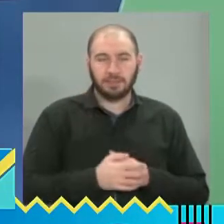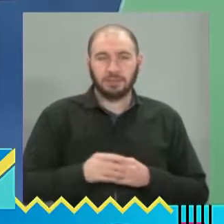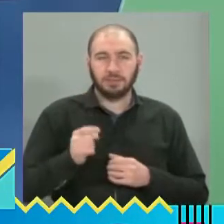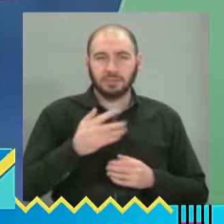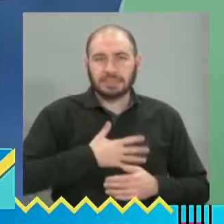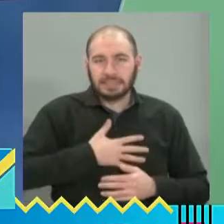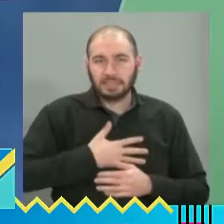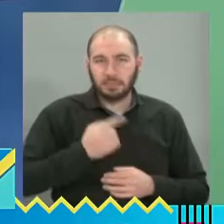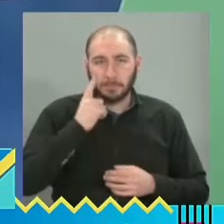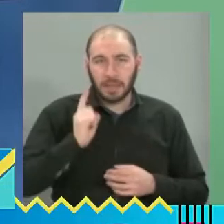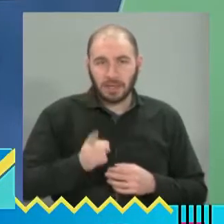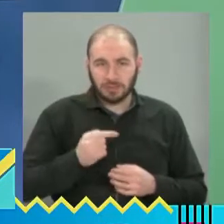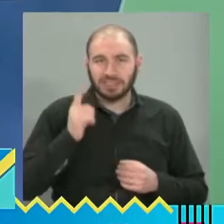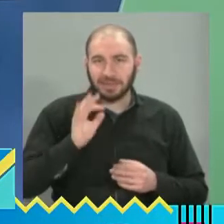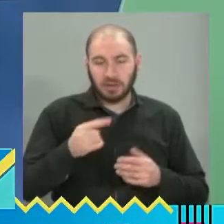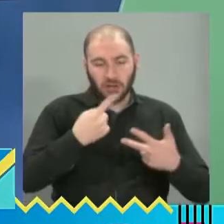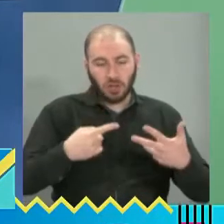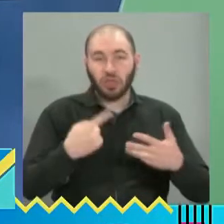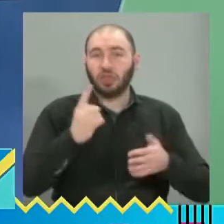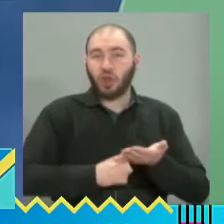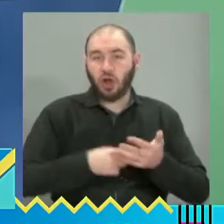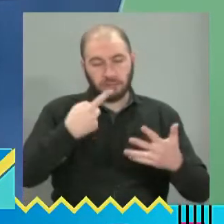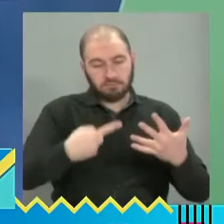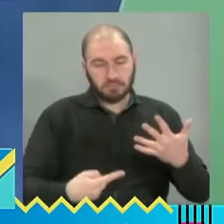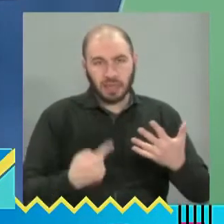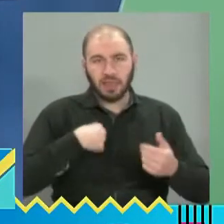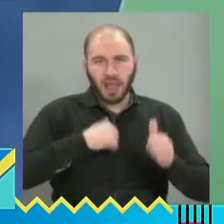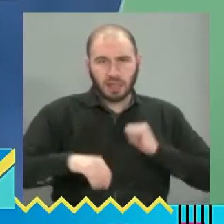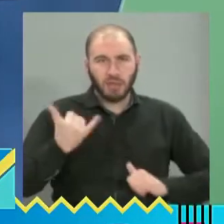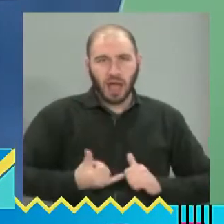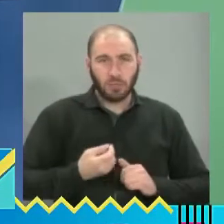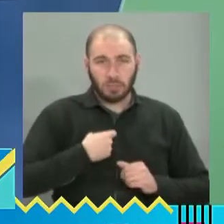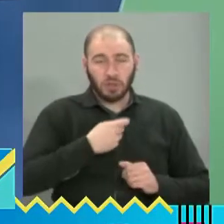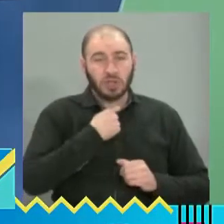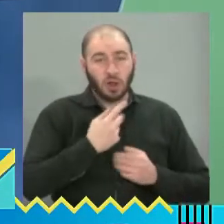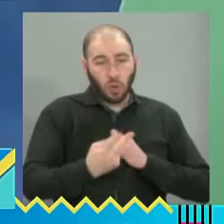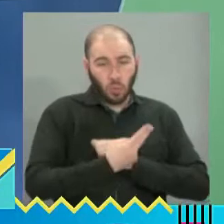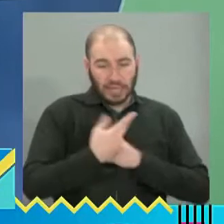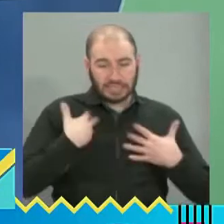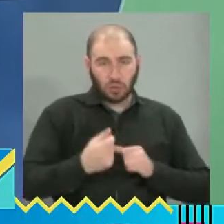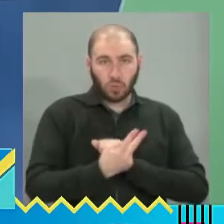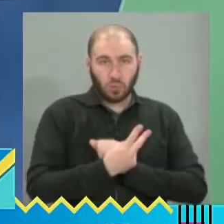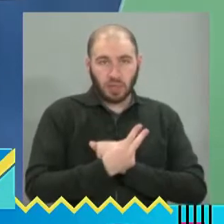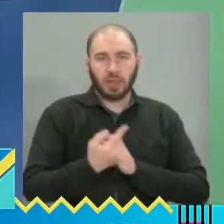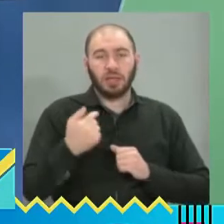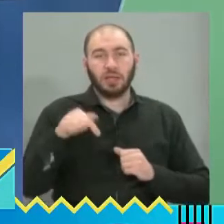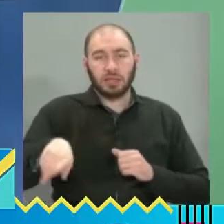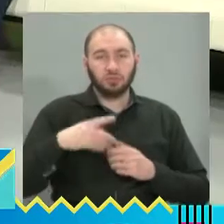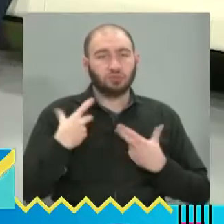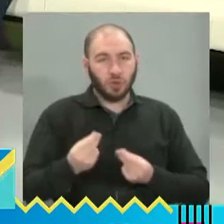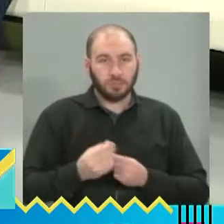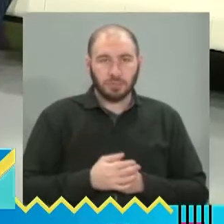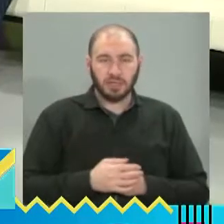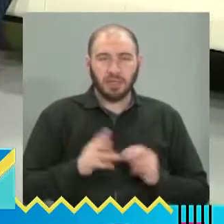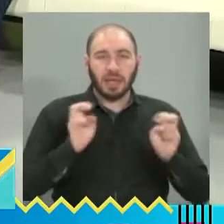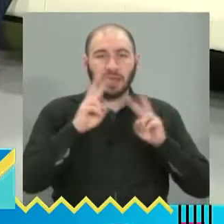una percepción de riesgo para saber que esa sustancia genera un daño. Y que si yo quiero proteger mi salud, tengo que evitar exponerme a ella.